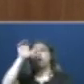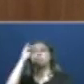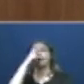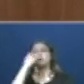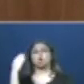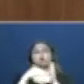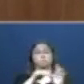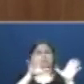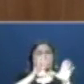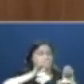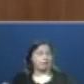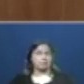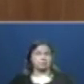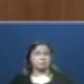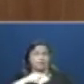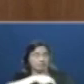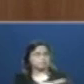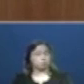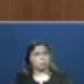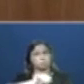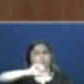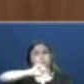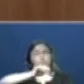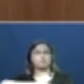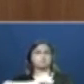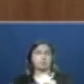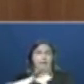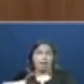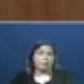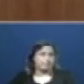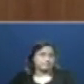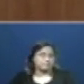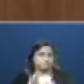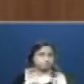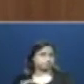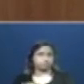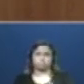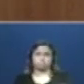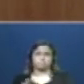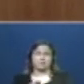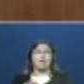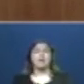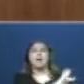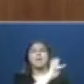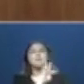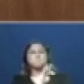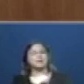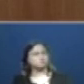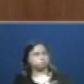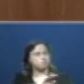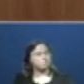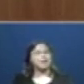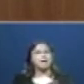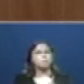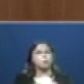aceptó con carácter Irreversible por el gobierno español y de otra parte por el fin de las ayudas a la producción en diciembre